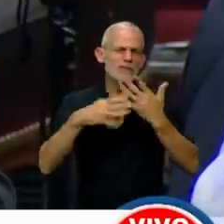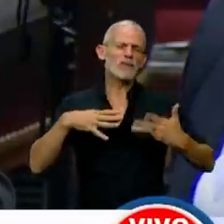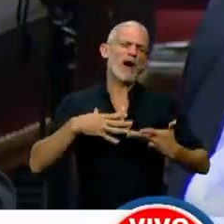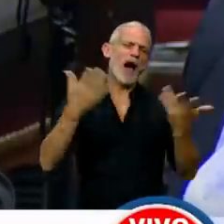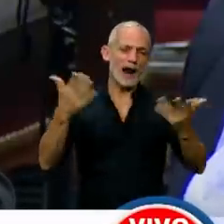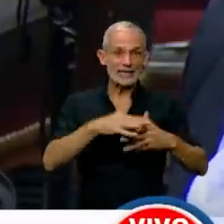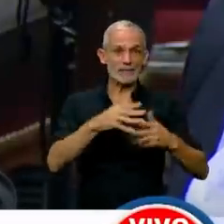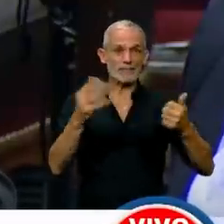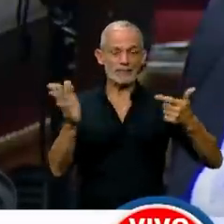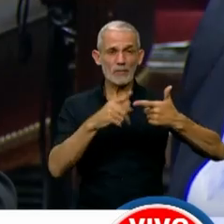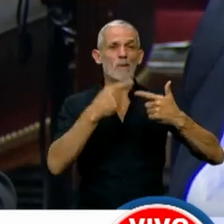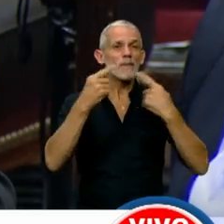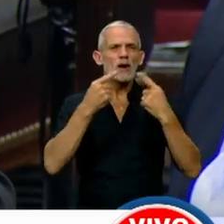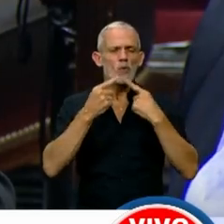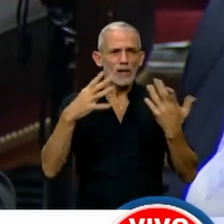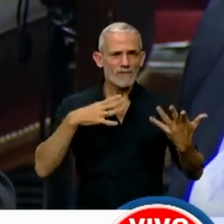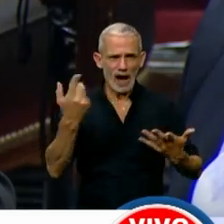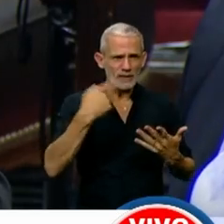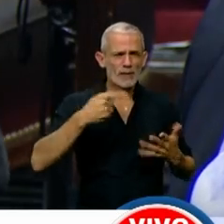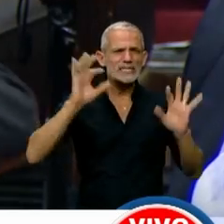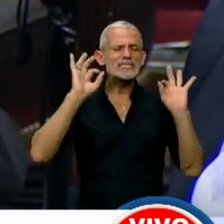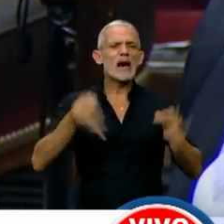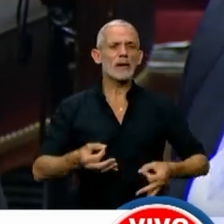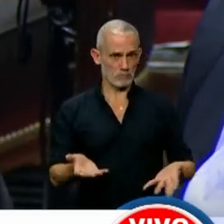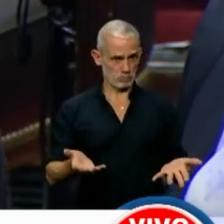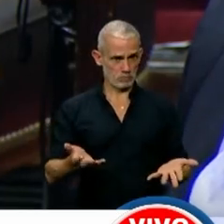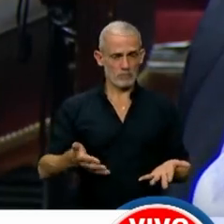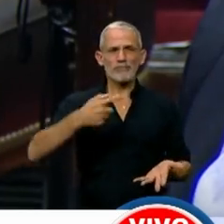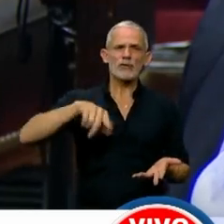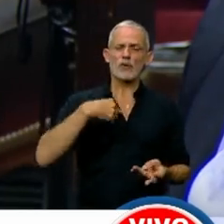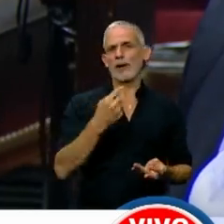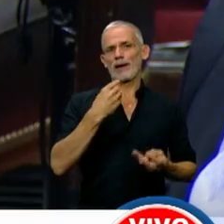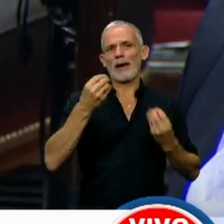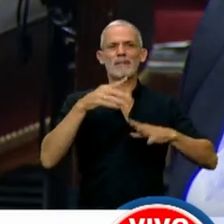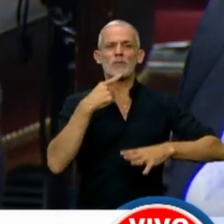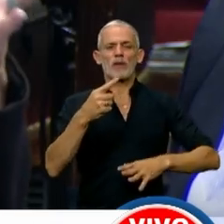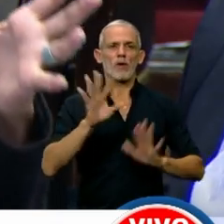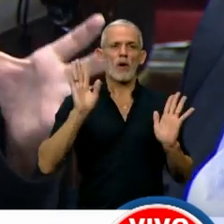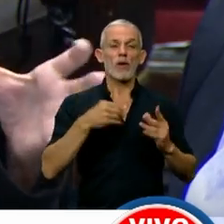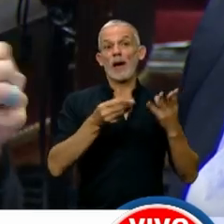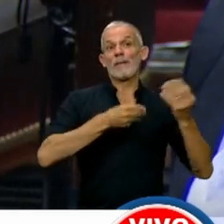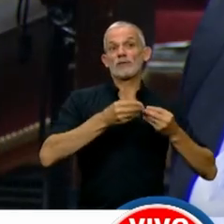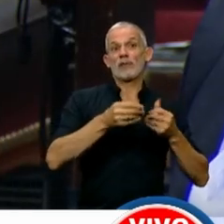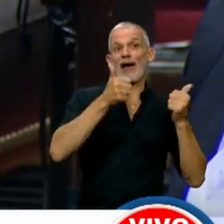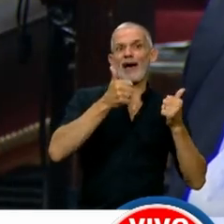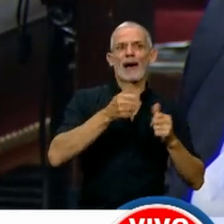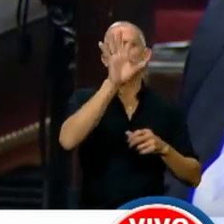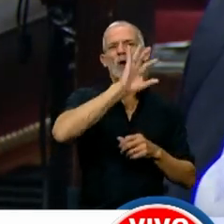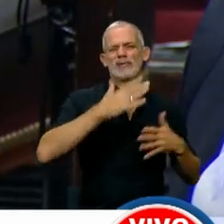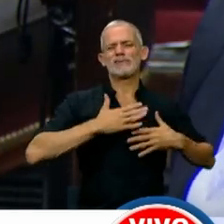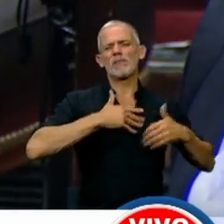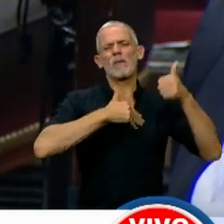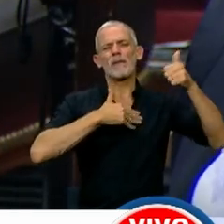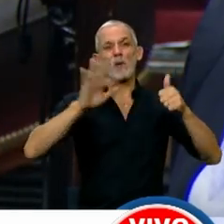a no poder hacer las preguntas que nos competen entonces vamos a empezar a decir si este es un presupuesto bueno para una provincia